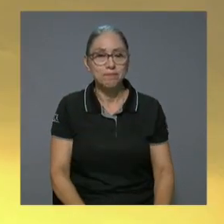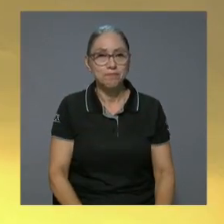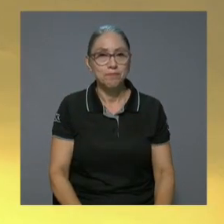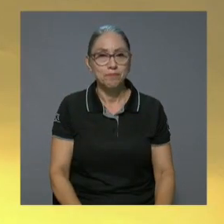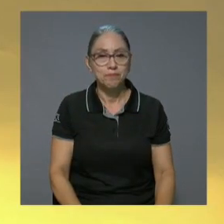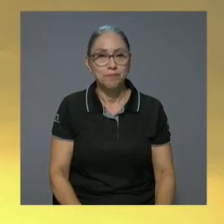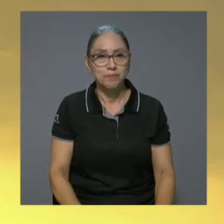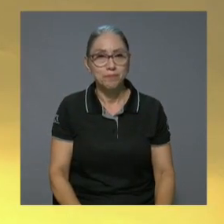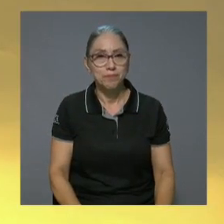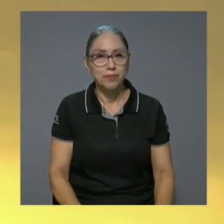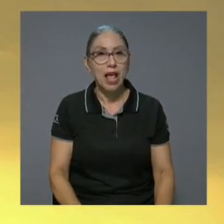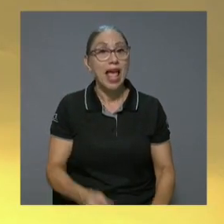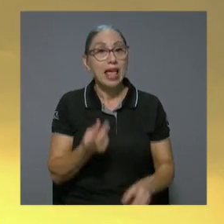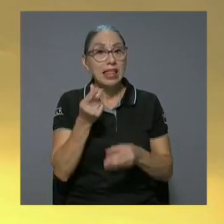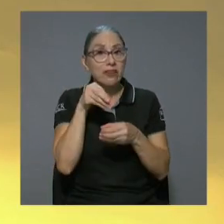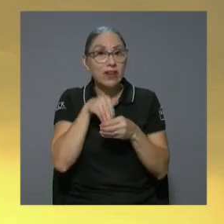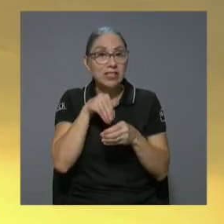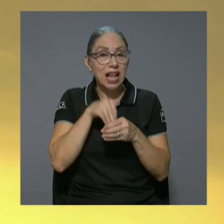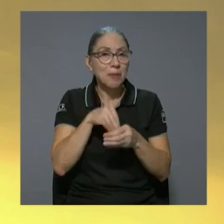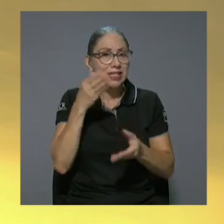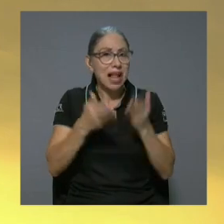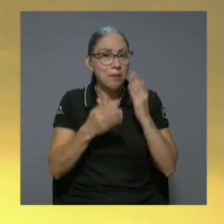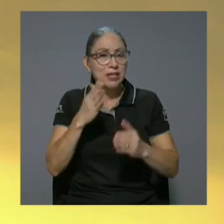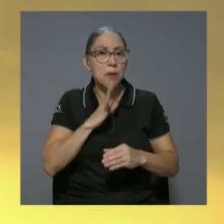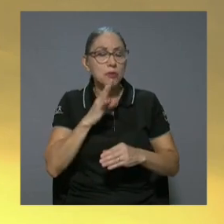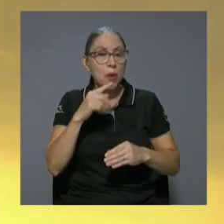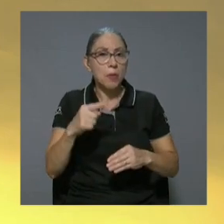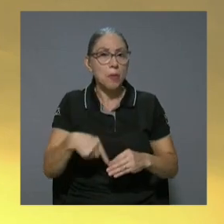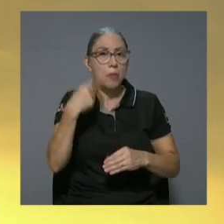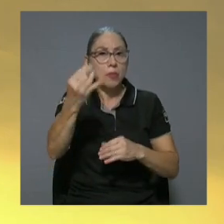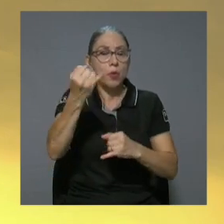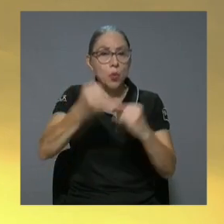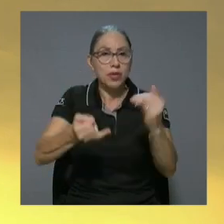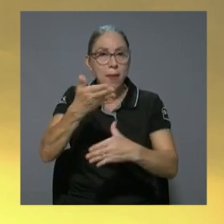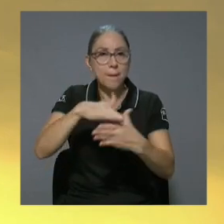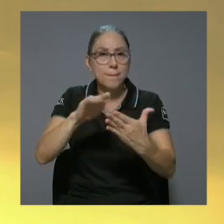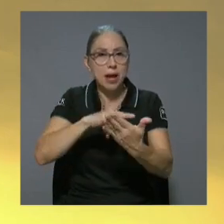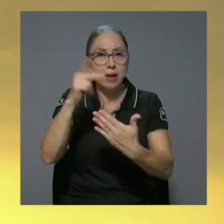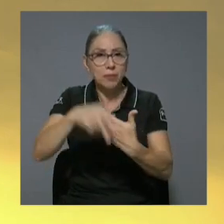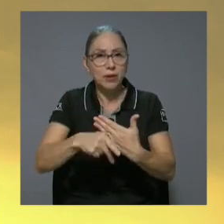Reservas, tal vez lo dejamos para el tercero y último segmento.